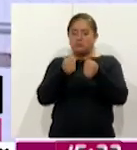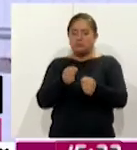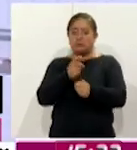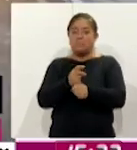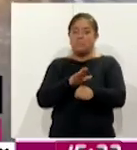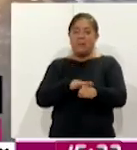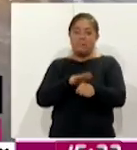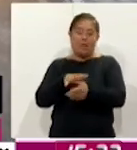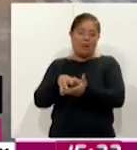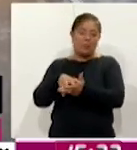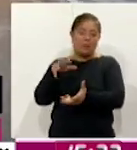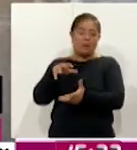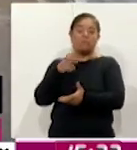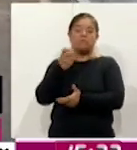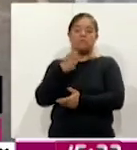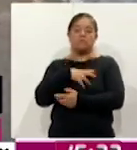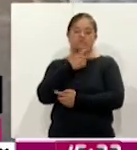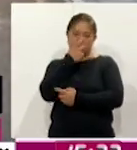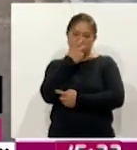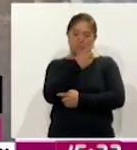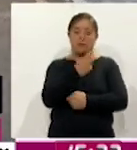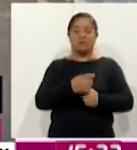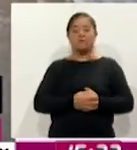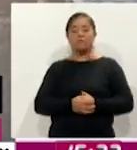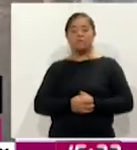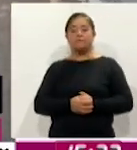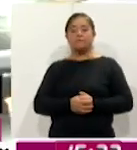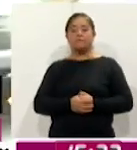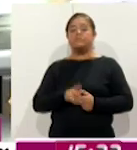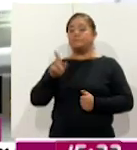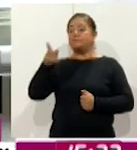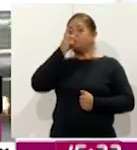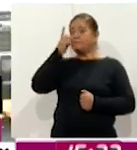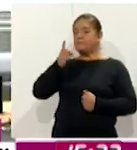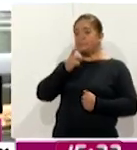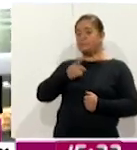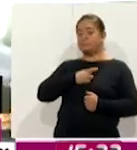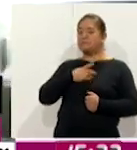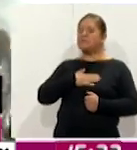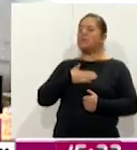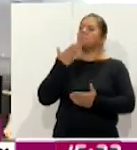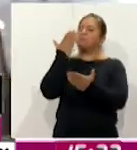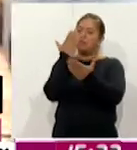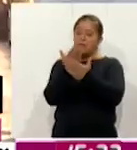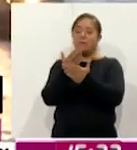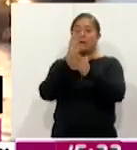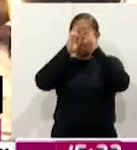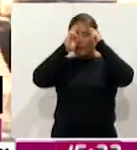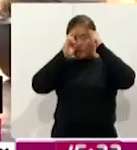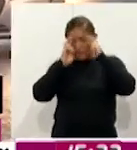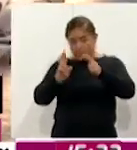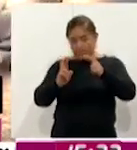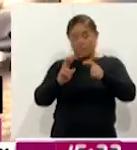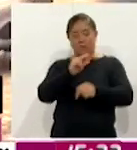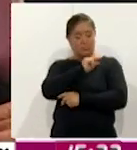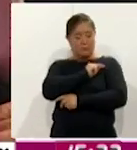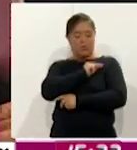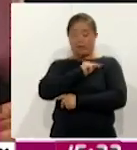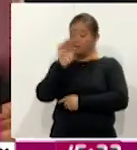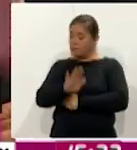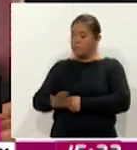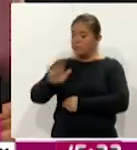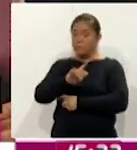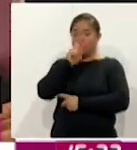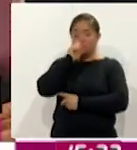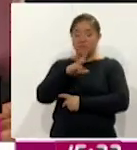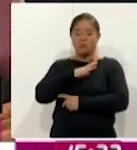Así que nuevamente levantó la voz y dijo que pues solicitaba el respeto no solo a la iniciativa privada, sino también a